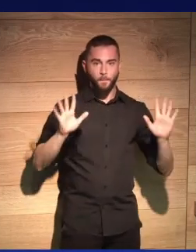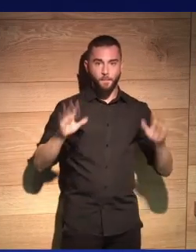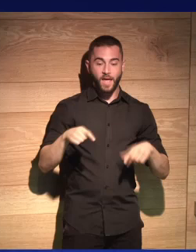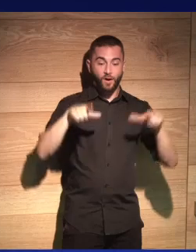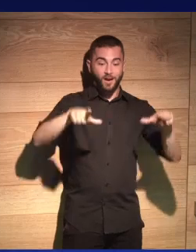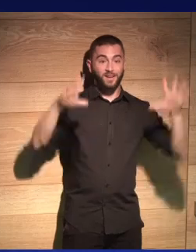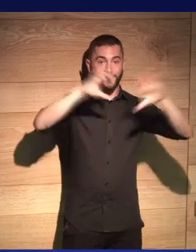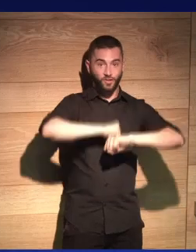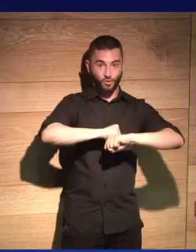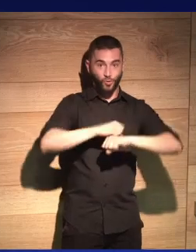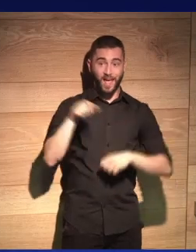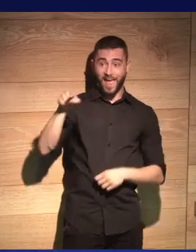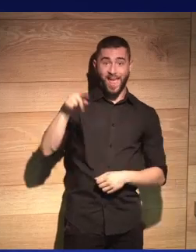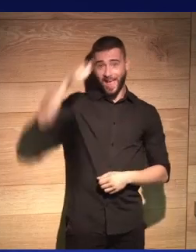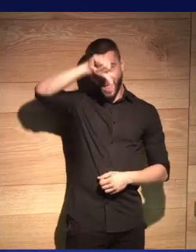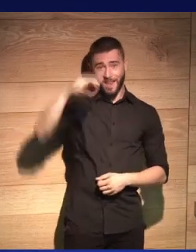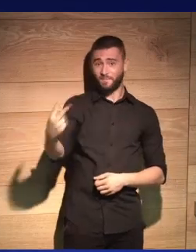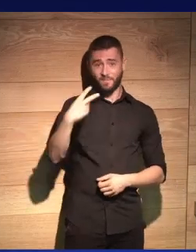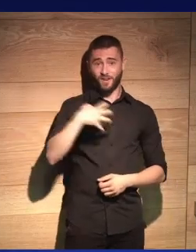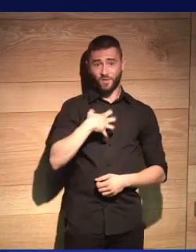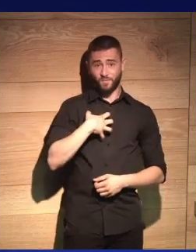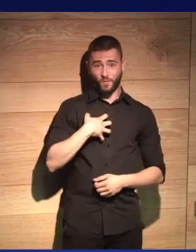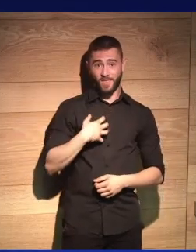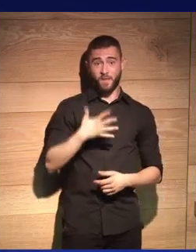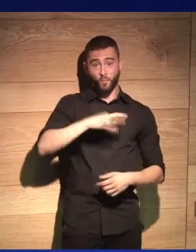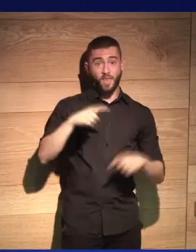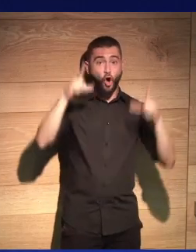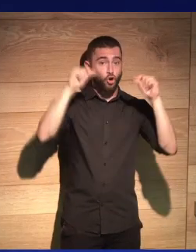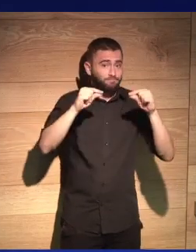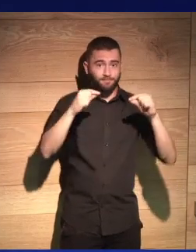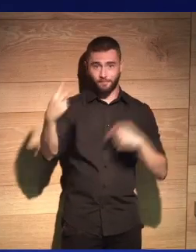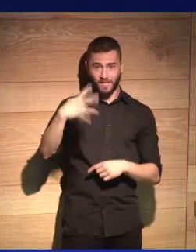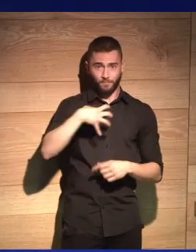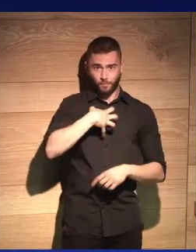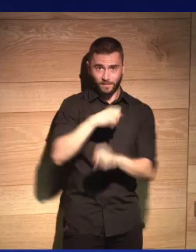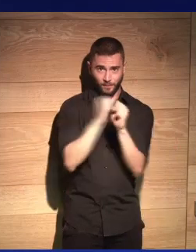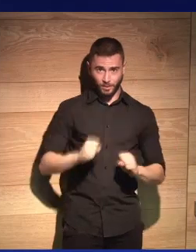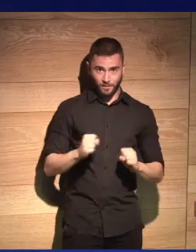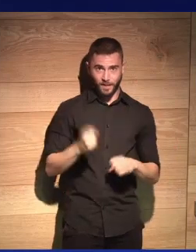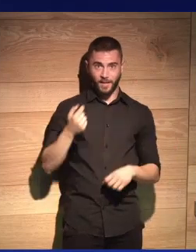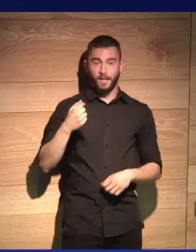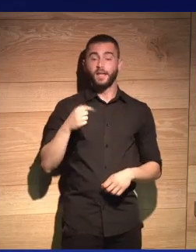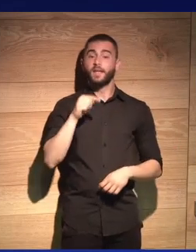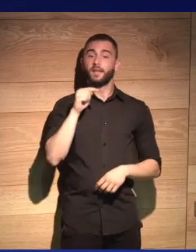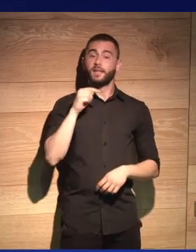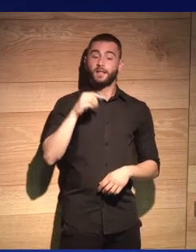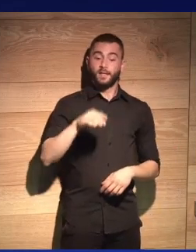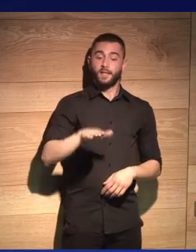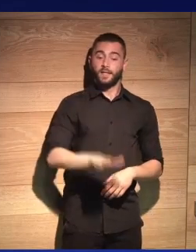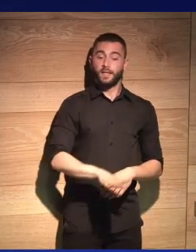ojos, en cualquier caso, probablemente cerrados. Le pregunto: ¿y tú cuál sería tu nombre? La niña